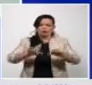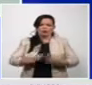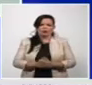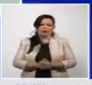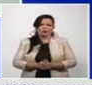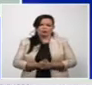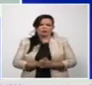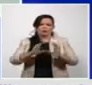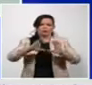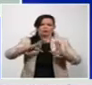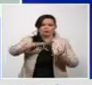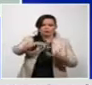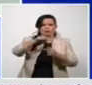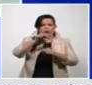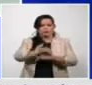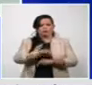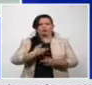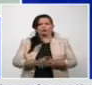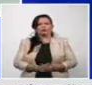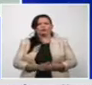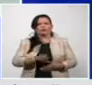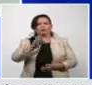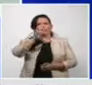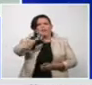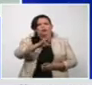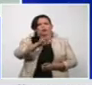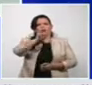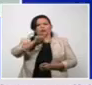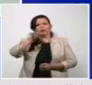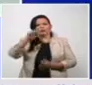311,5 fallecidos por millón de habitantes y